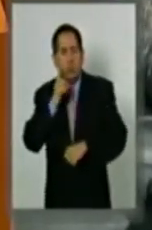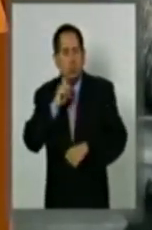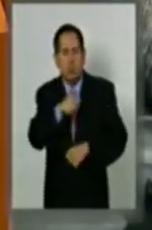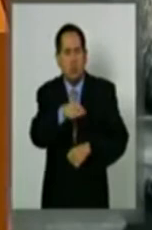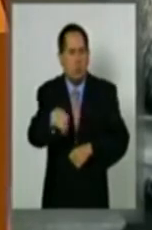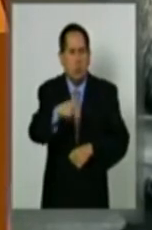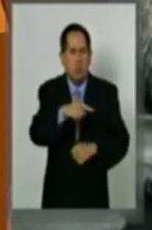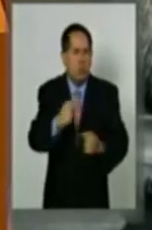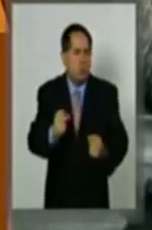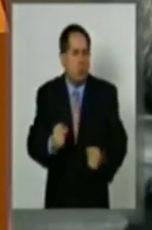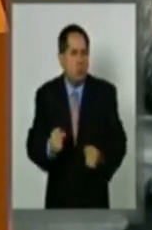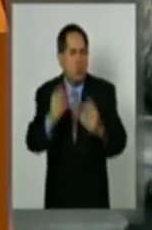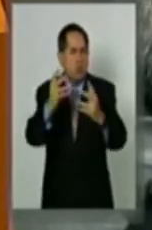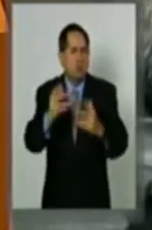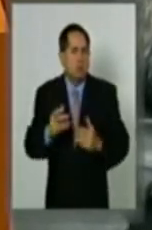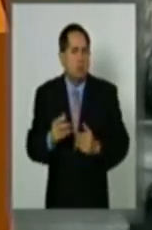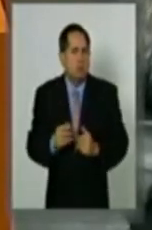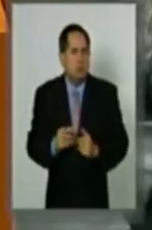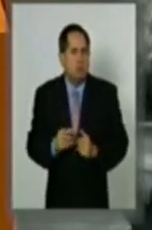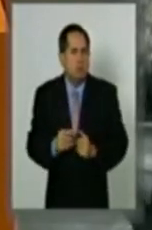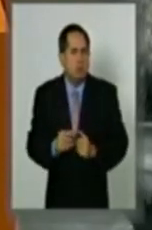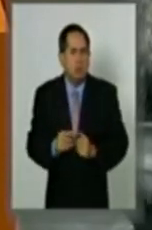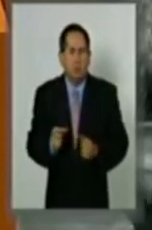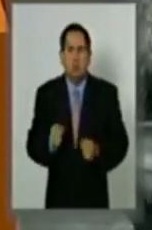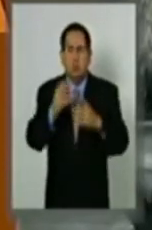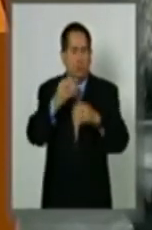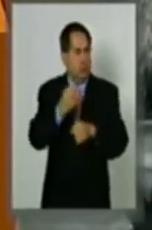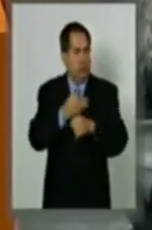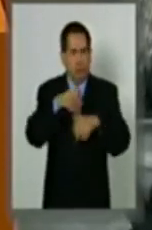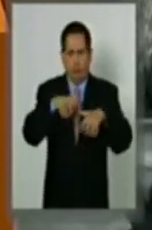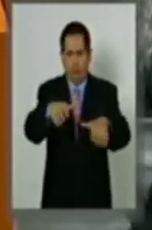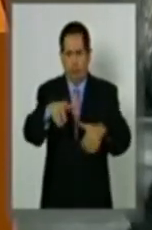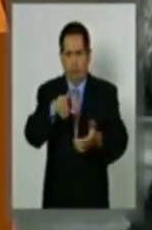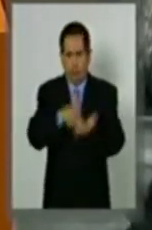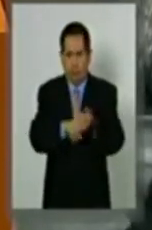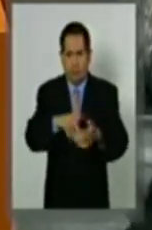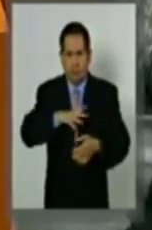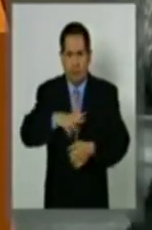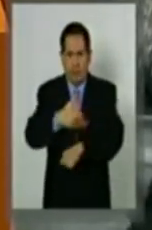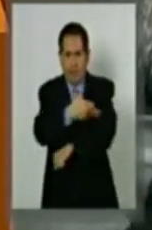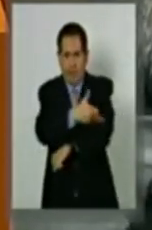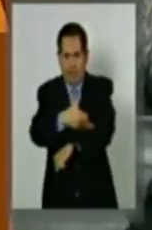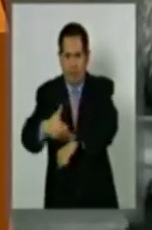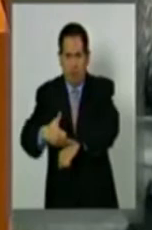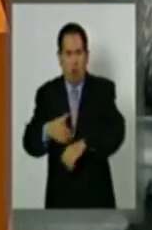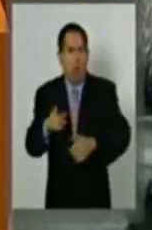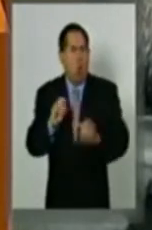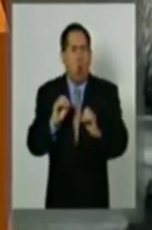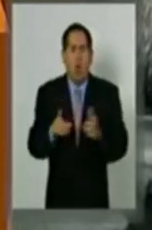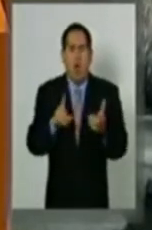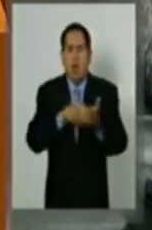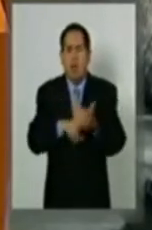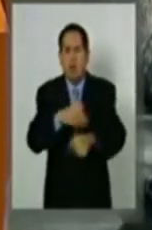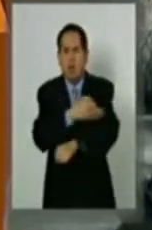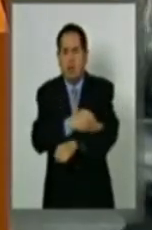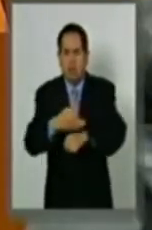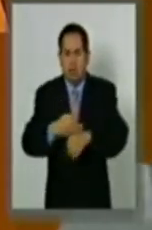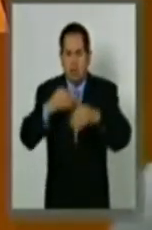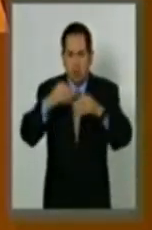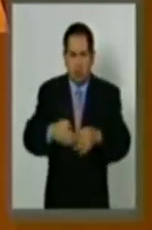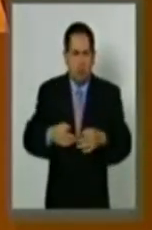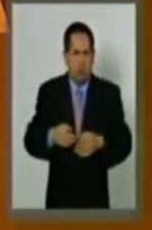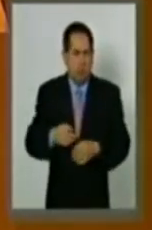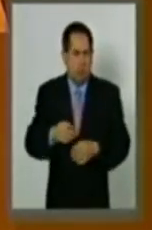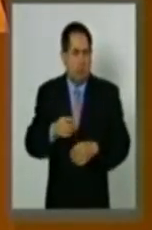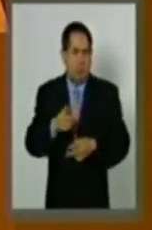cuántos de los presentes tenían familias o familiares de origen